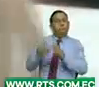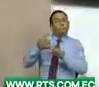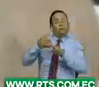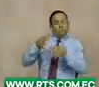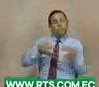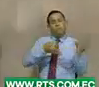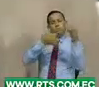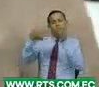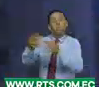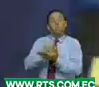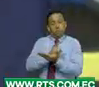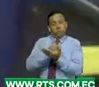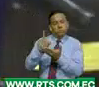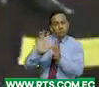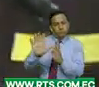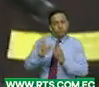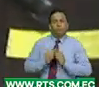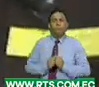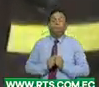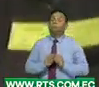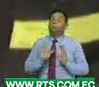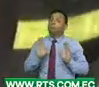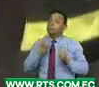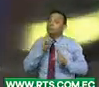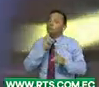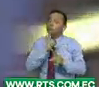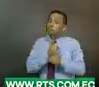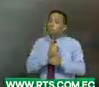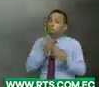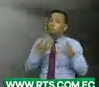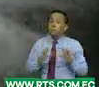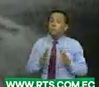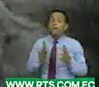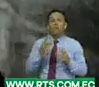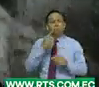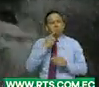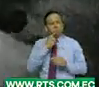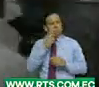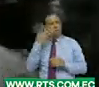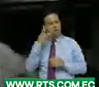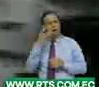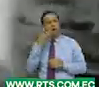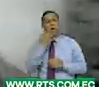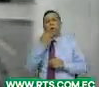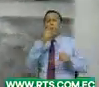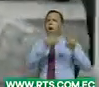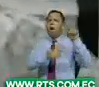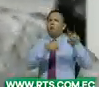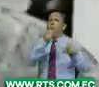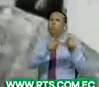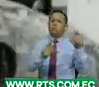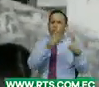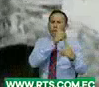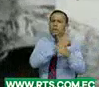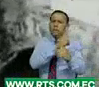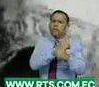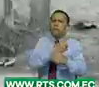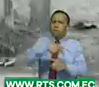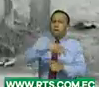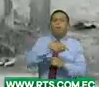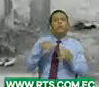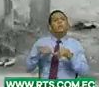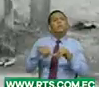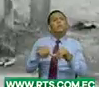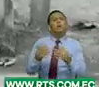esta semana por otro lado y aunque parezca increíble todavía existen quienes siguen sin poder obtener su carnet de discapacidad como